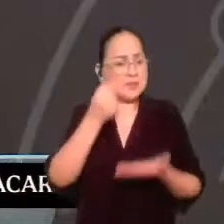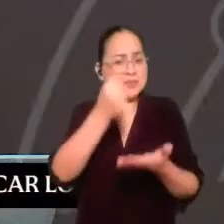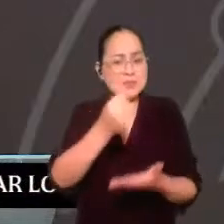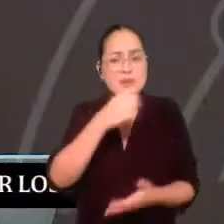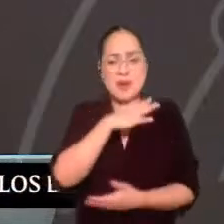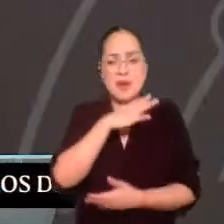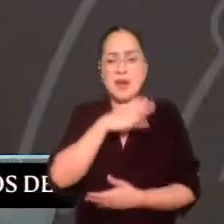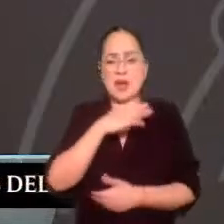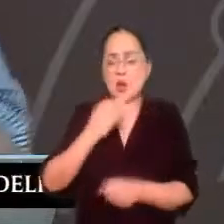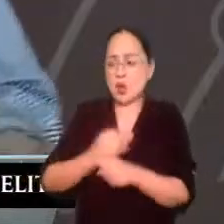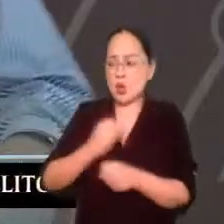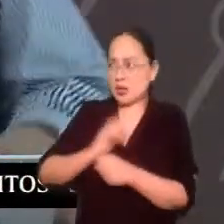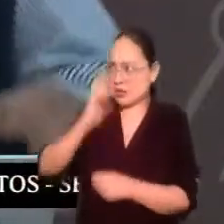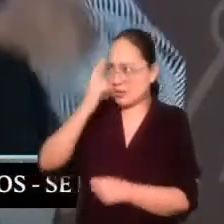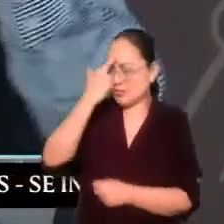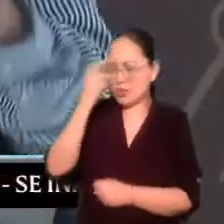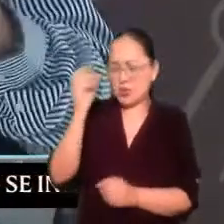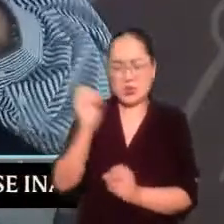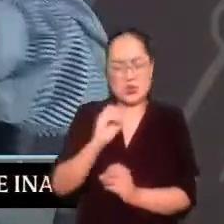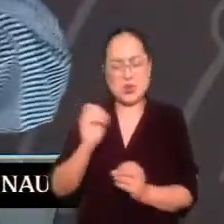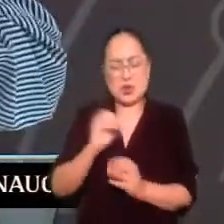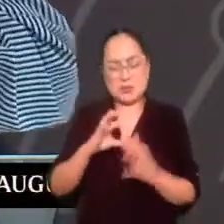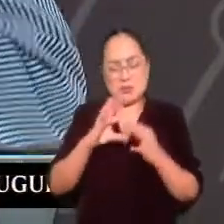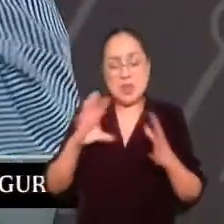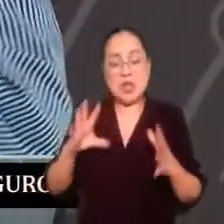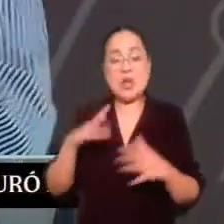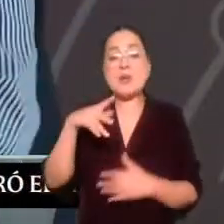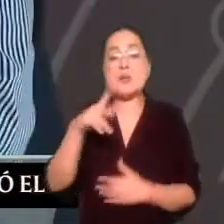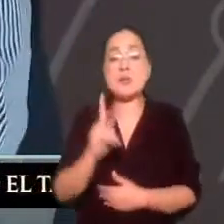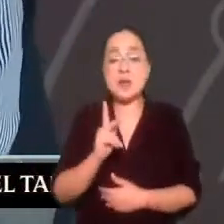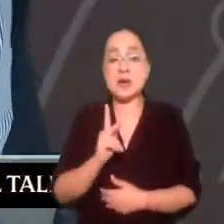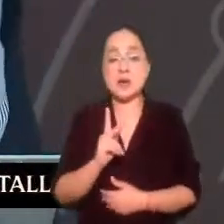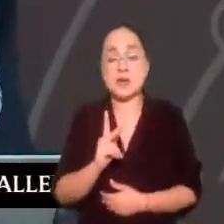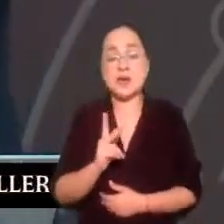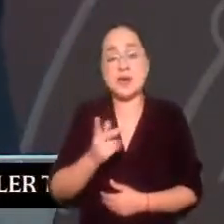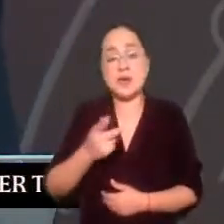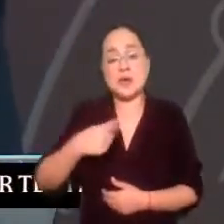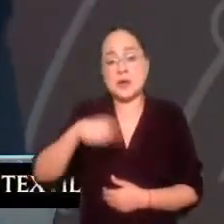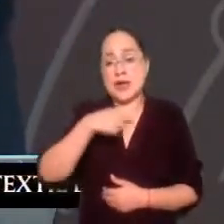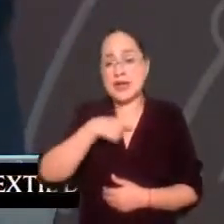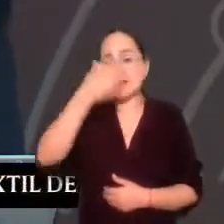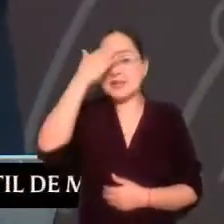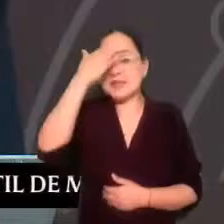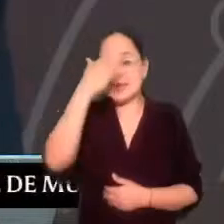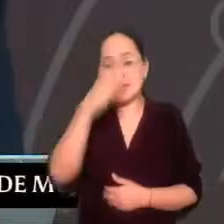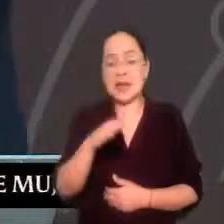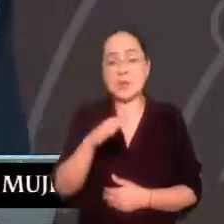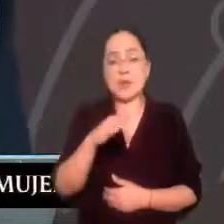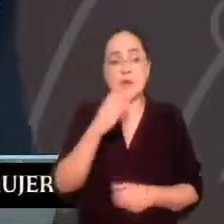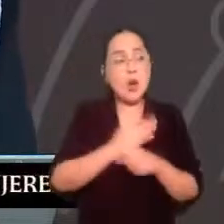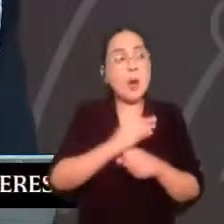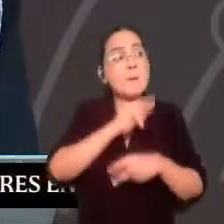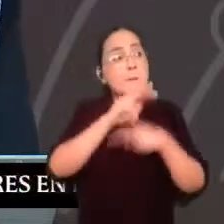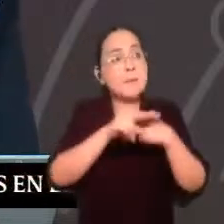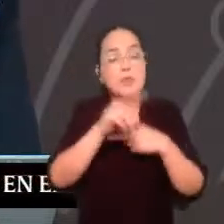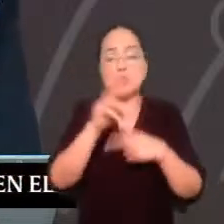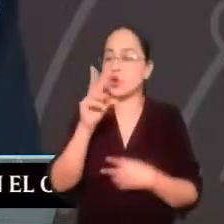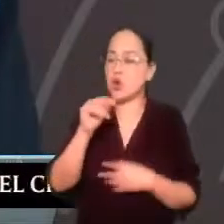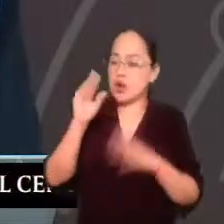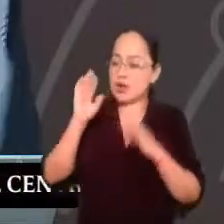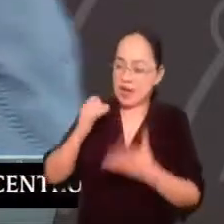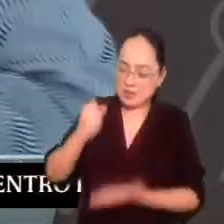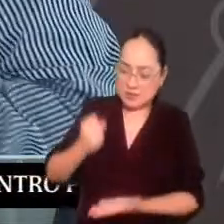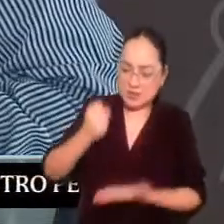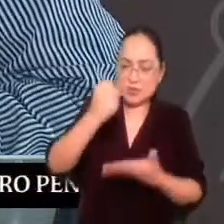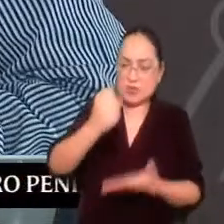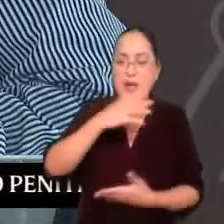ahora, pero ya tiene un presupuesto o sea, ya no estoy hablando en vamos a hacer o no, ya tiene un presupuesto, ahí vamos a